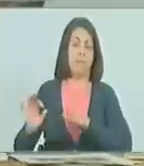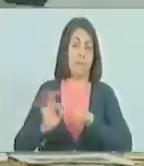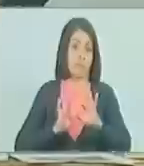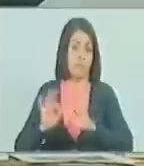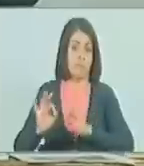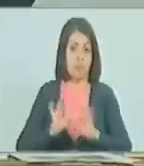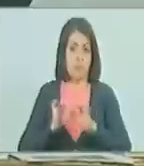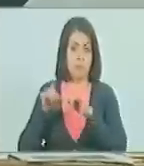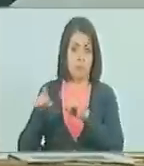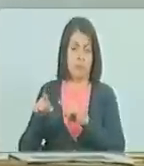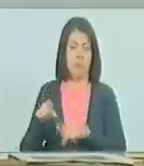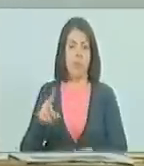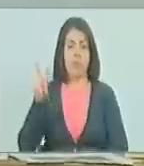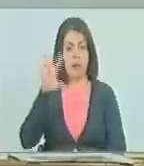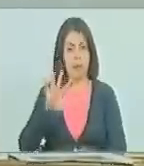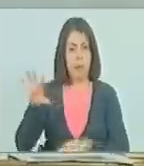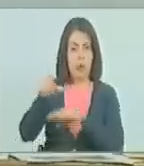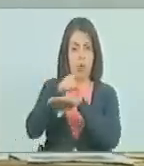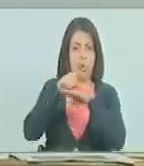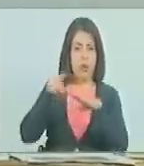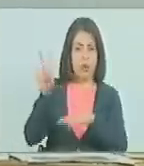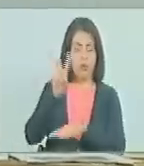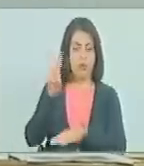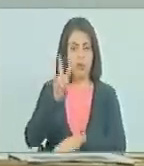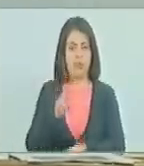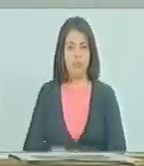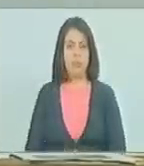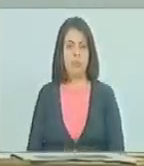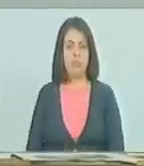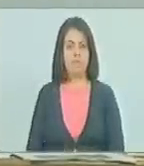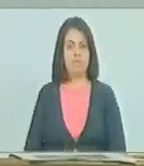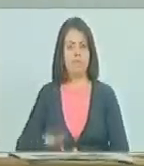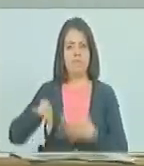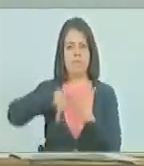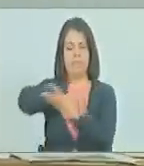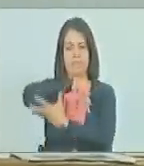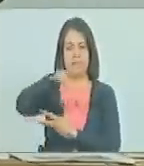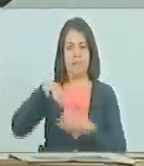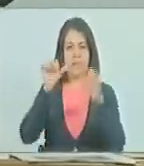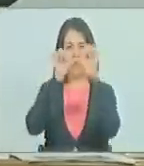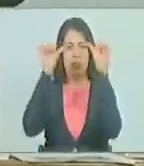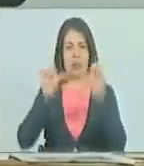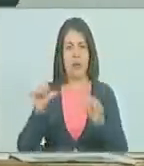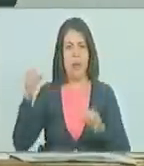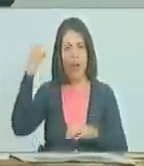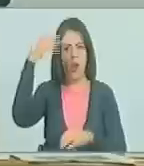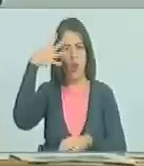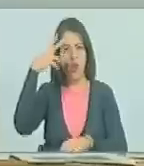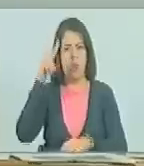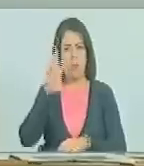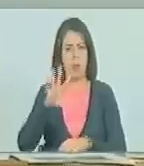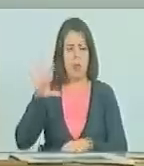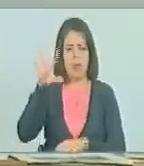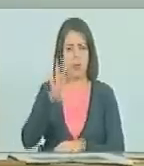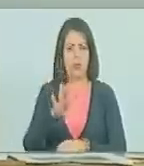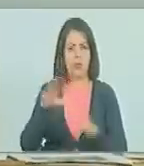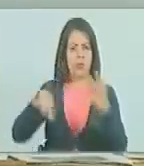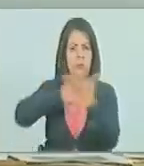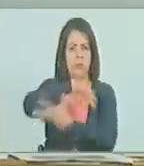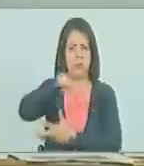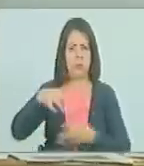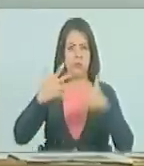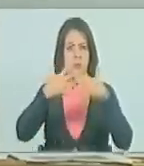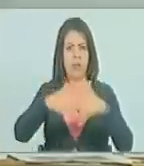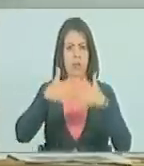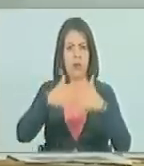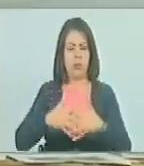capacidades del Estado y del gobierno venezolano, al sabotaje del sistema eléctrico venezolano, al sabotaje de la